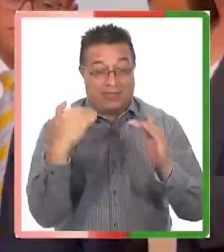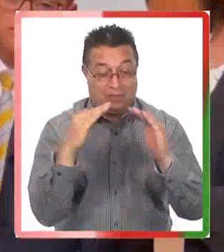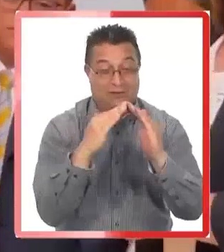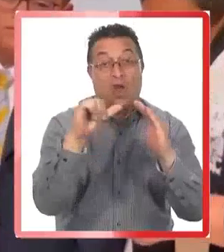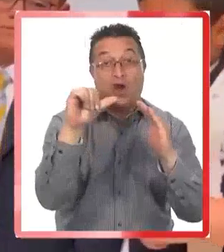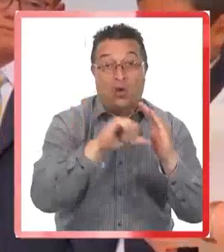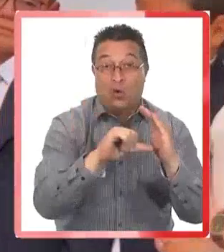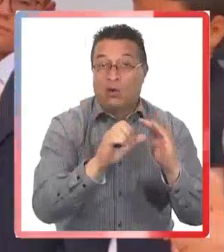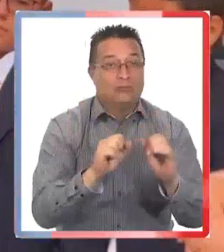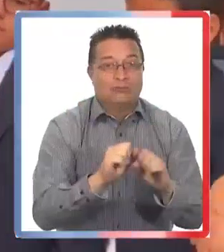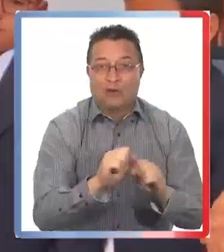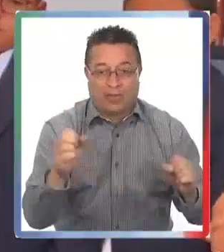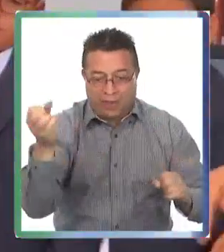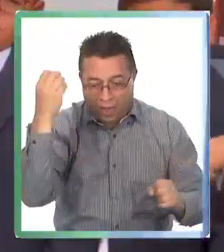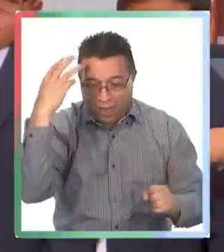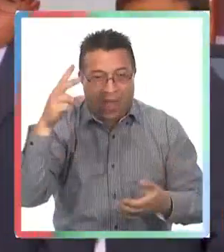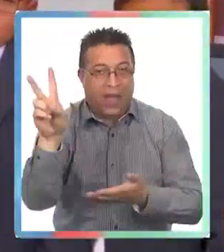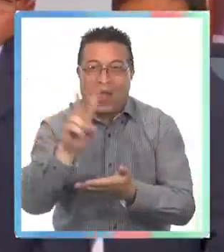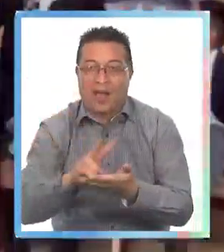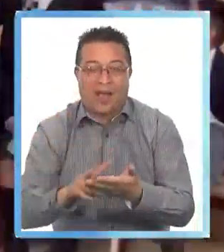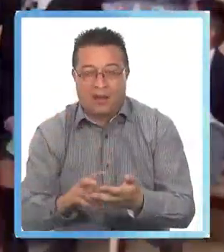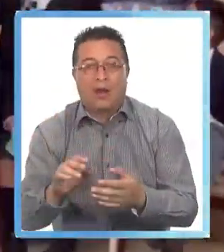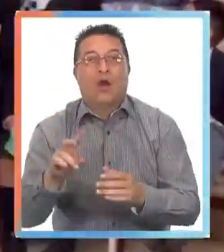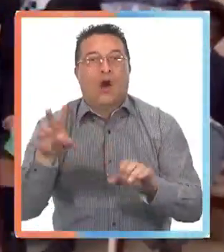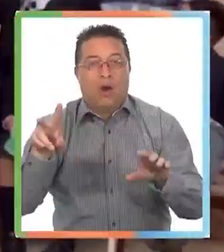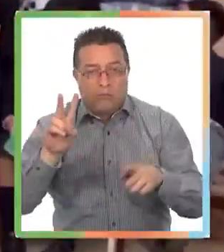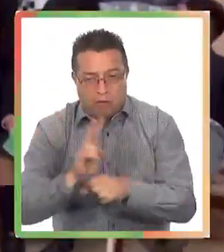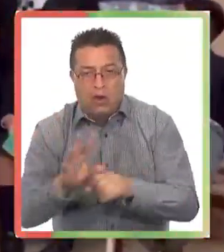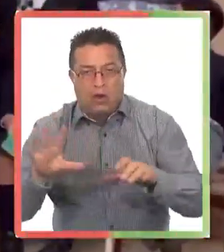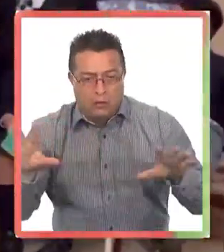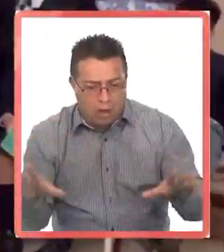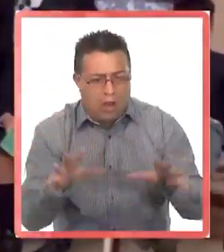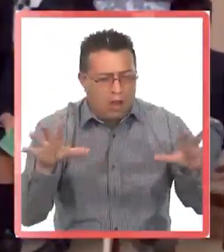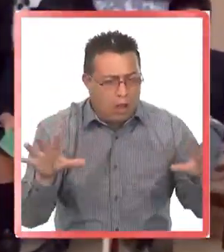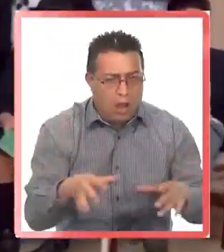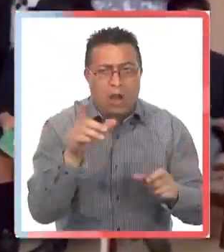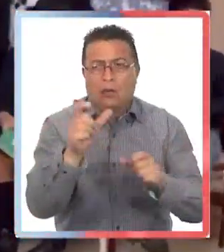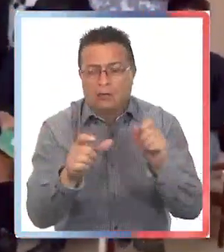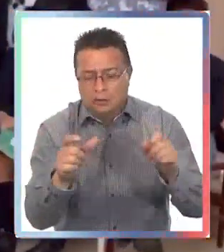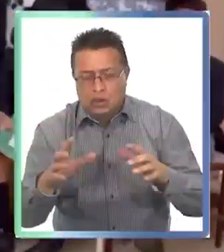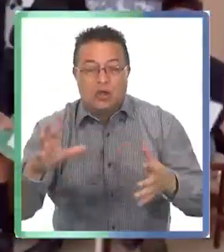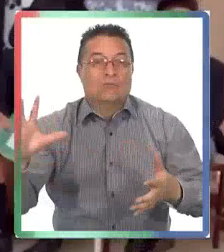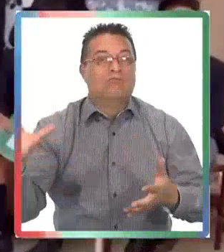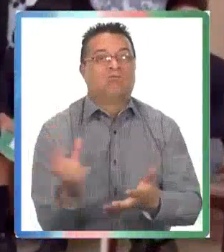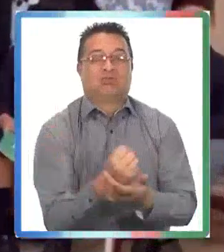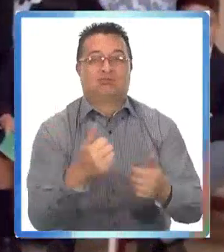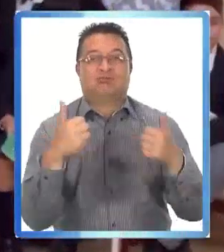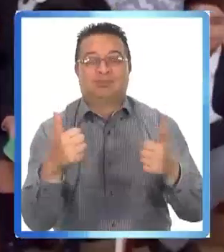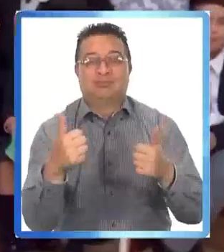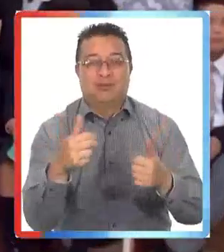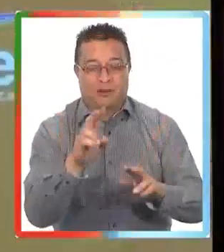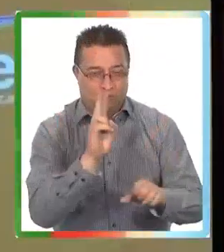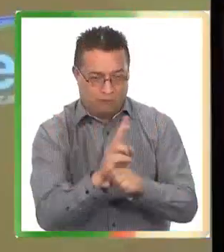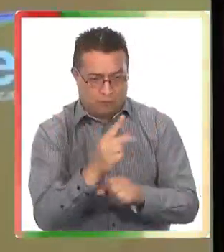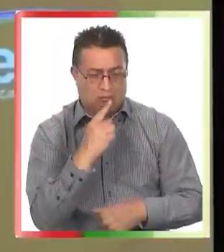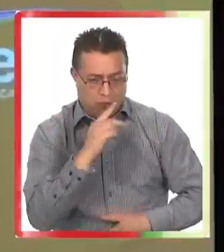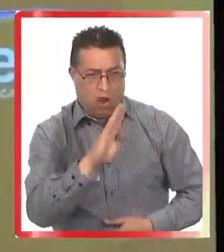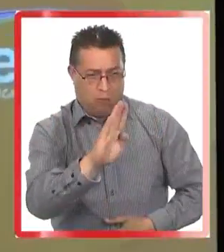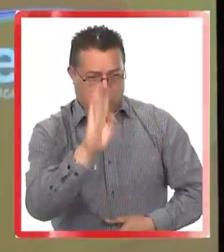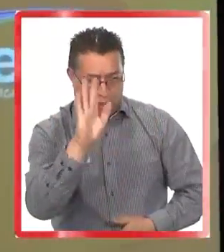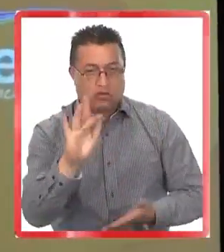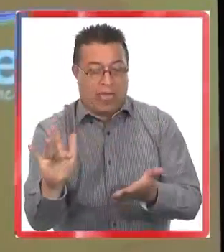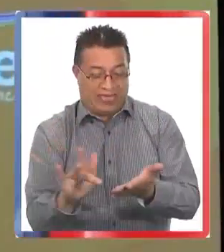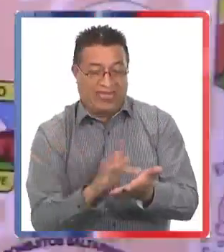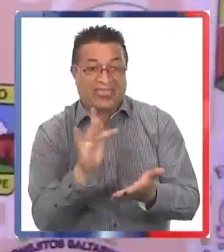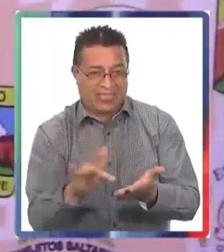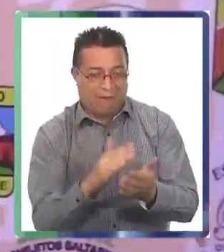cuarentena no lograron aprender a leer y tras el esmero de su profesora y el esfuerzo personal lo consiguieron. Su maestra les había prometido